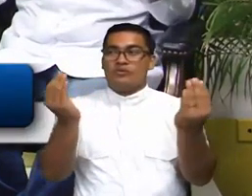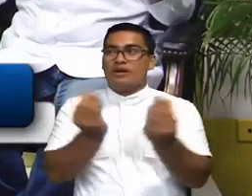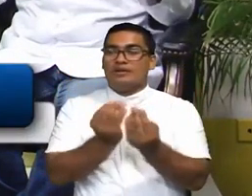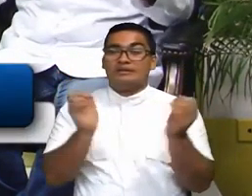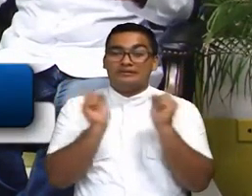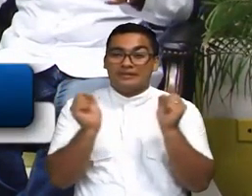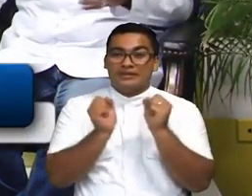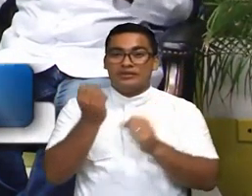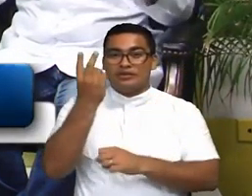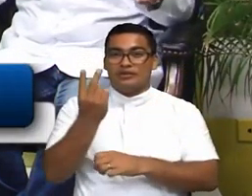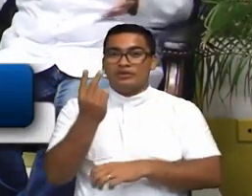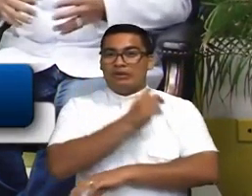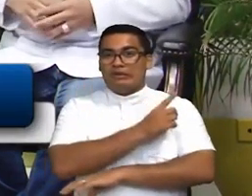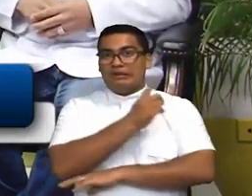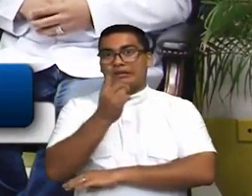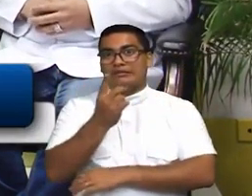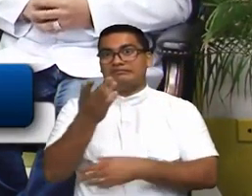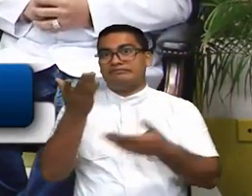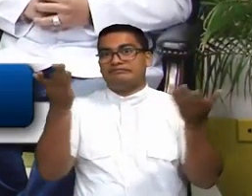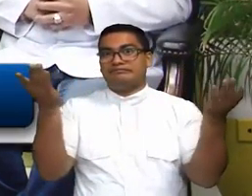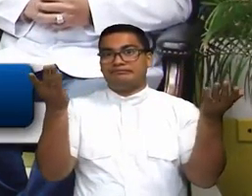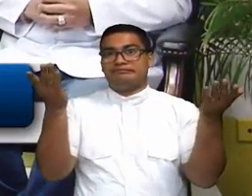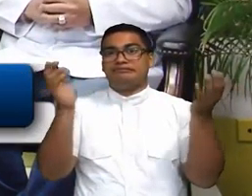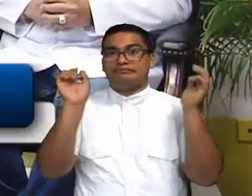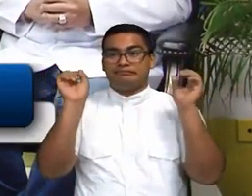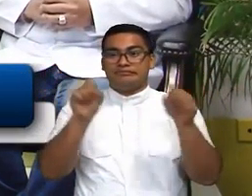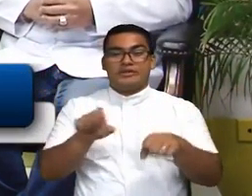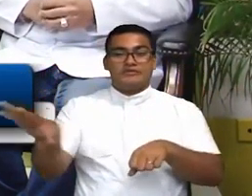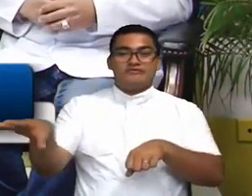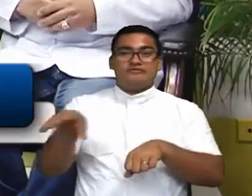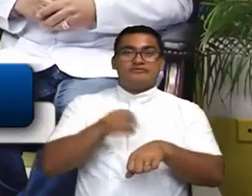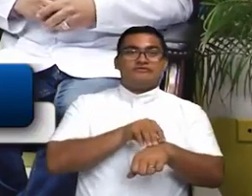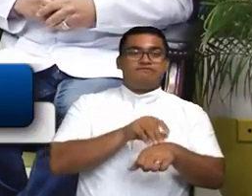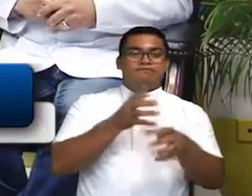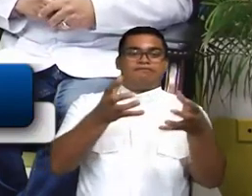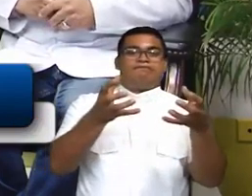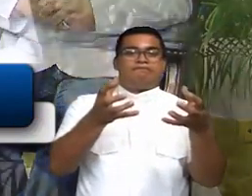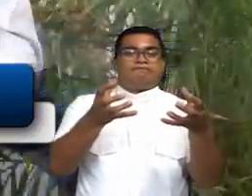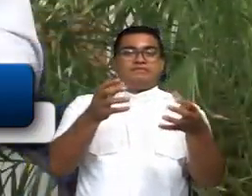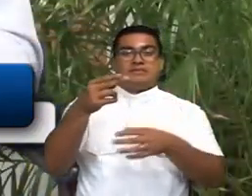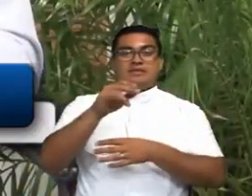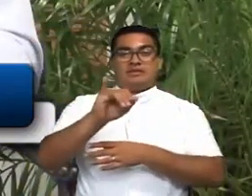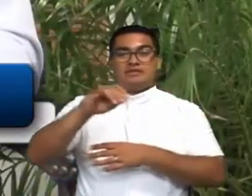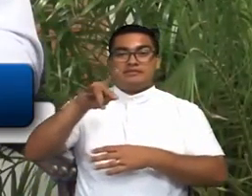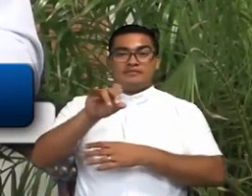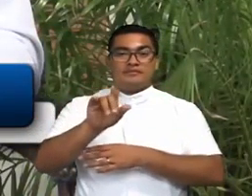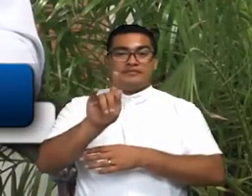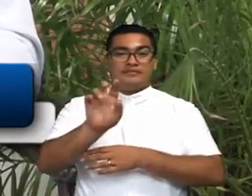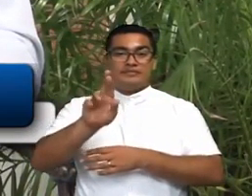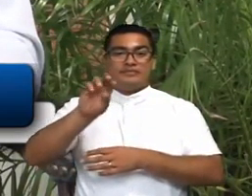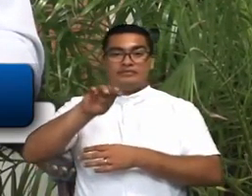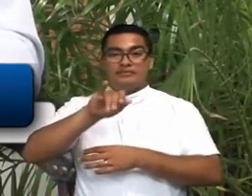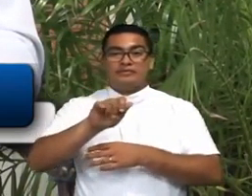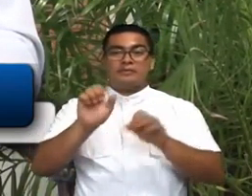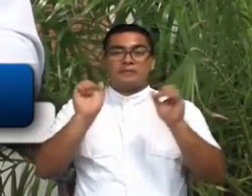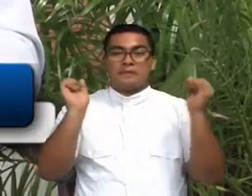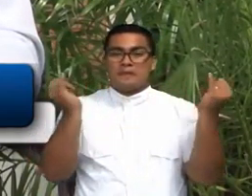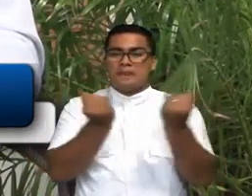todo un día, por uh-huh, ejemplo, ¿ya? Eso sí puede causar la hipotermia. El problema de la hipotermia es igual que también puede